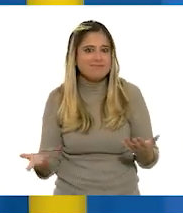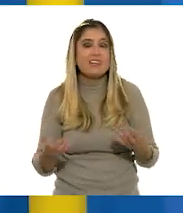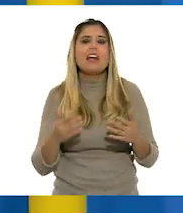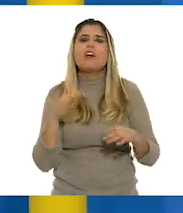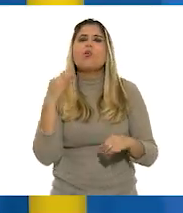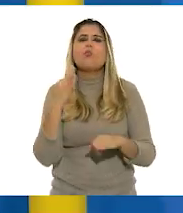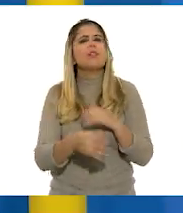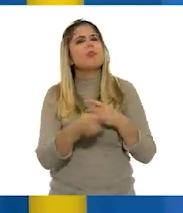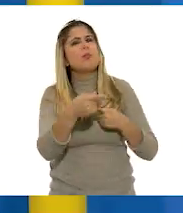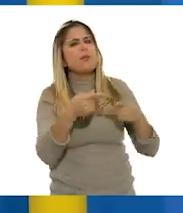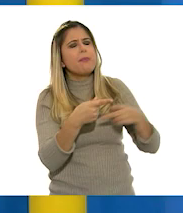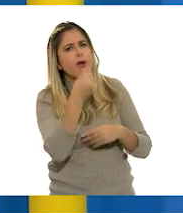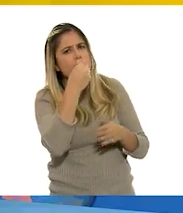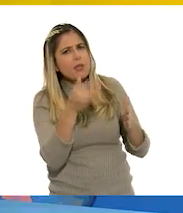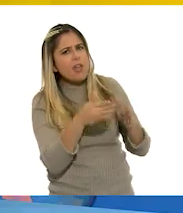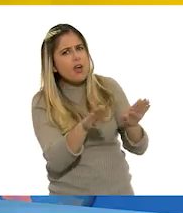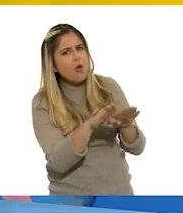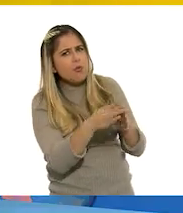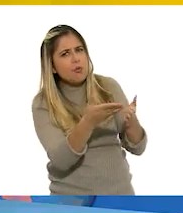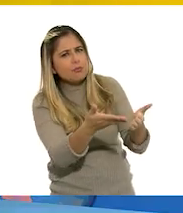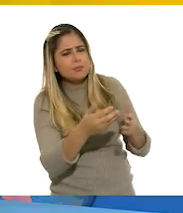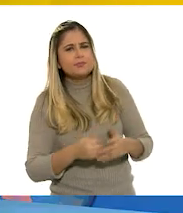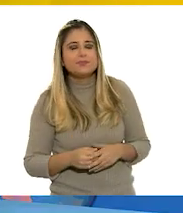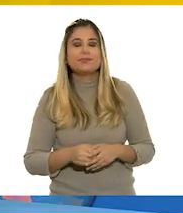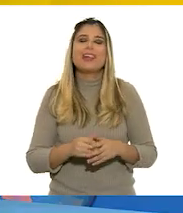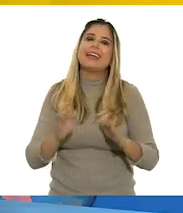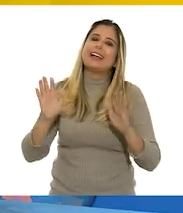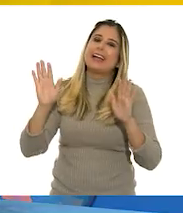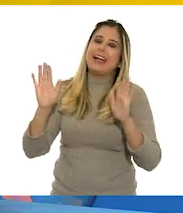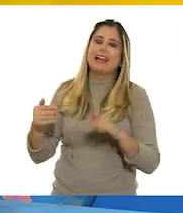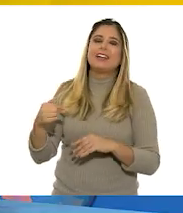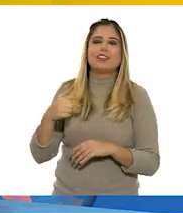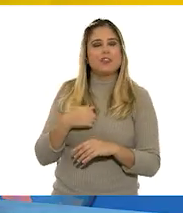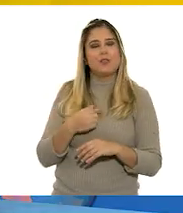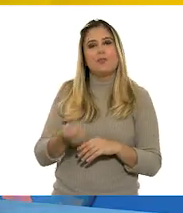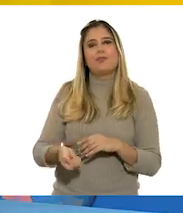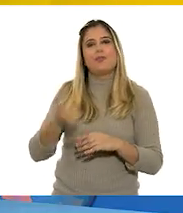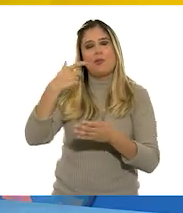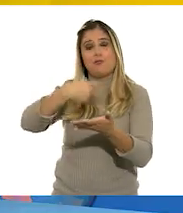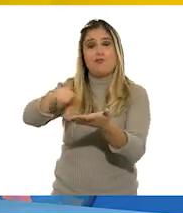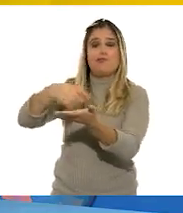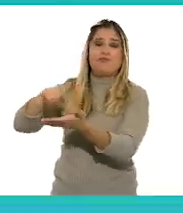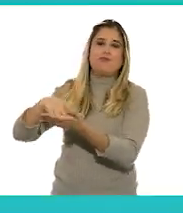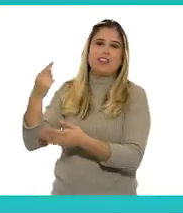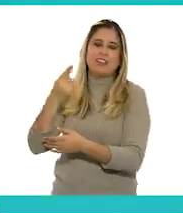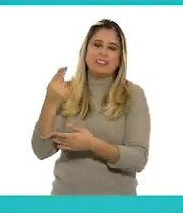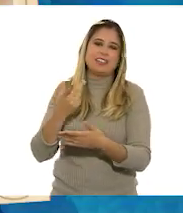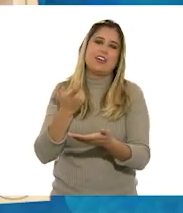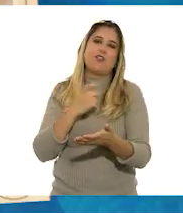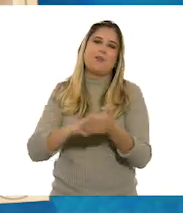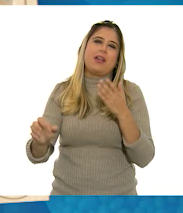¿cómo preparas tus alimentos? Pues bueno, primero tengo que comprar todo lo que necesito, por ejemplo,